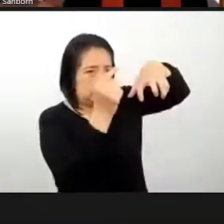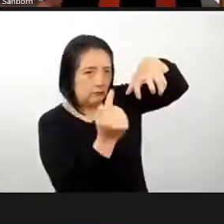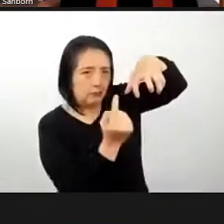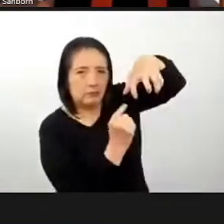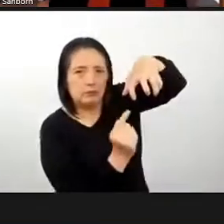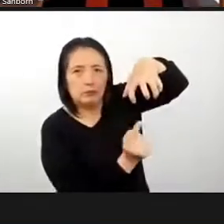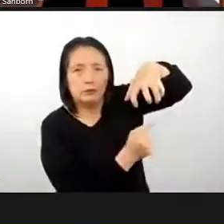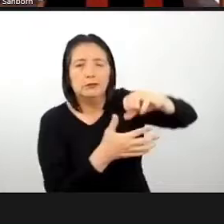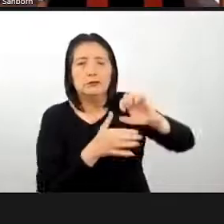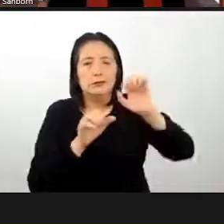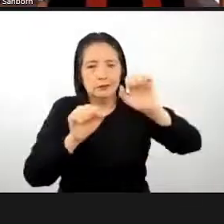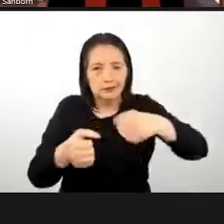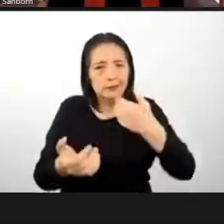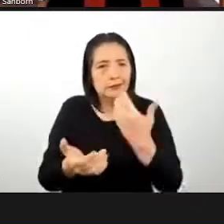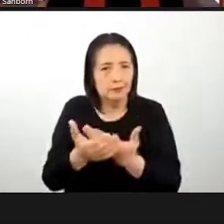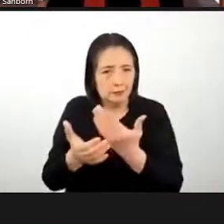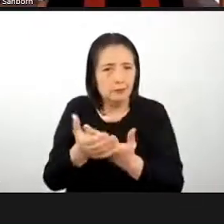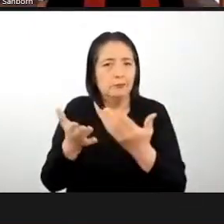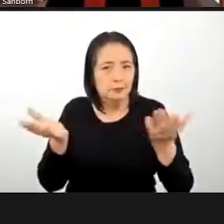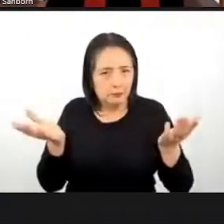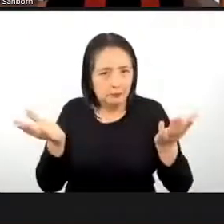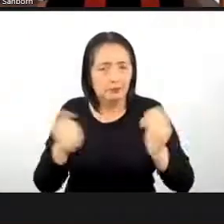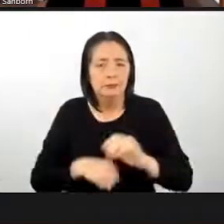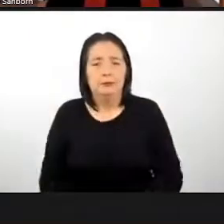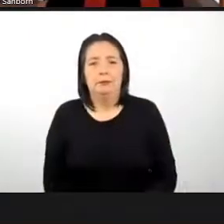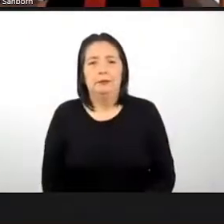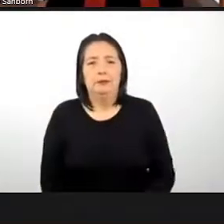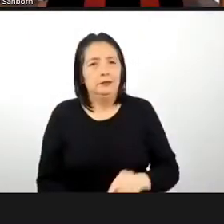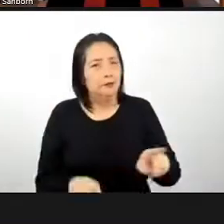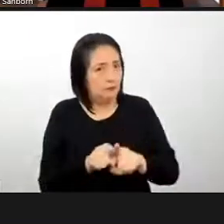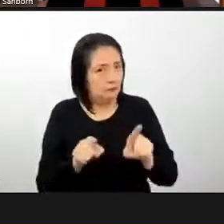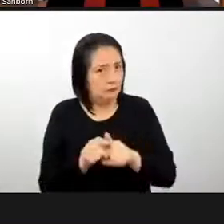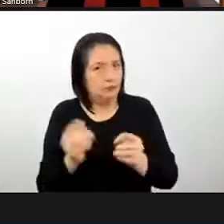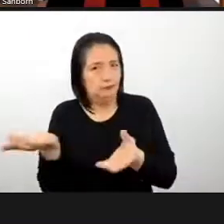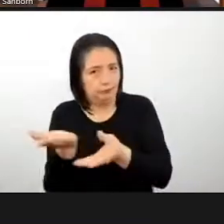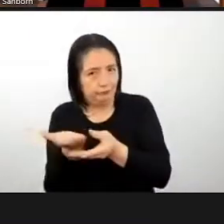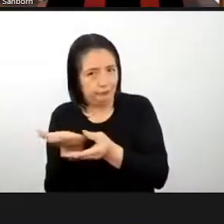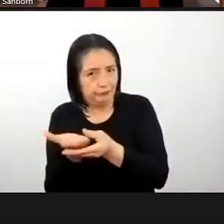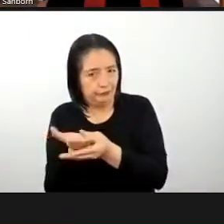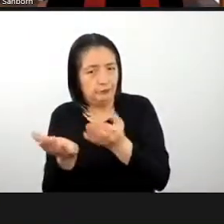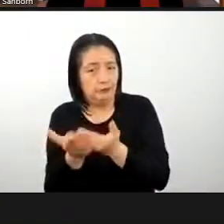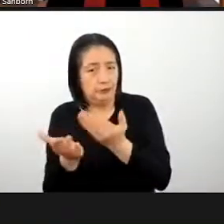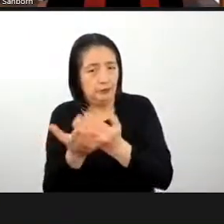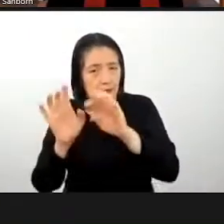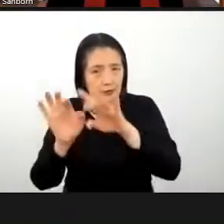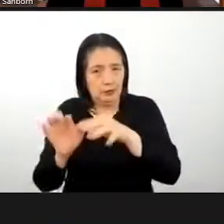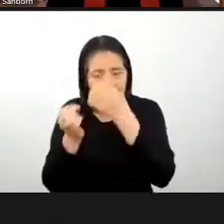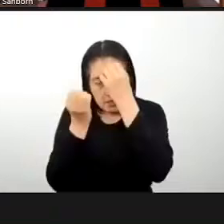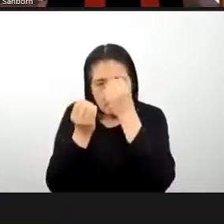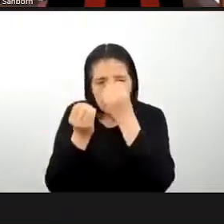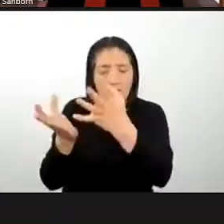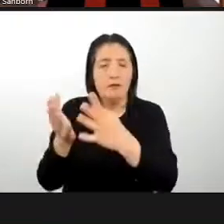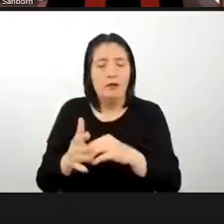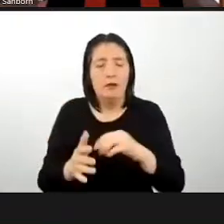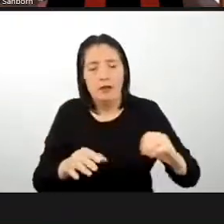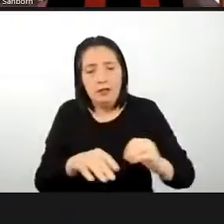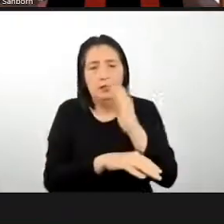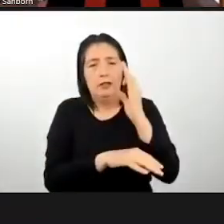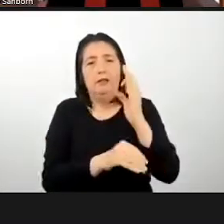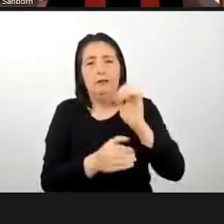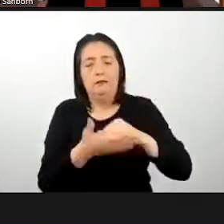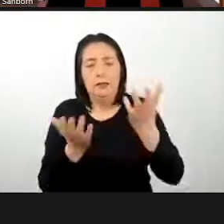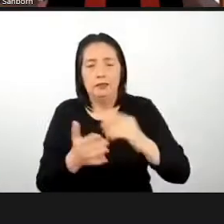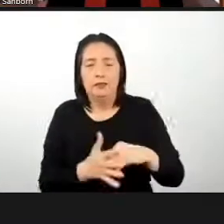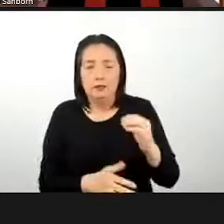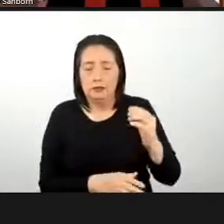así lo demostramos y lo documentamos, ¿no? En el informe de la Federación Iberoamericana del